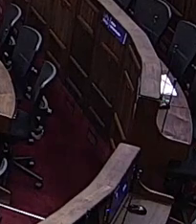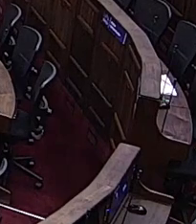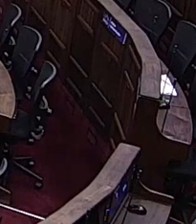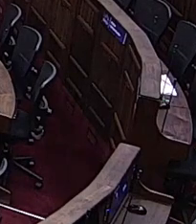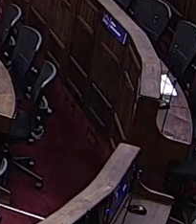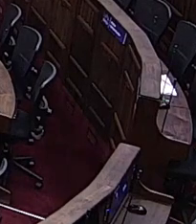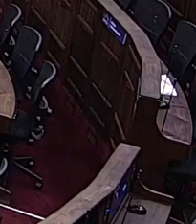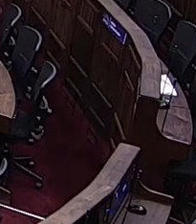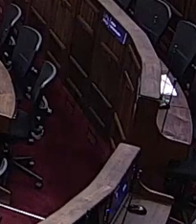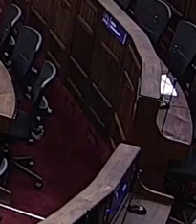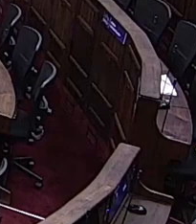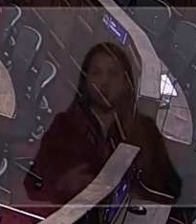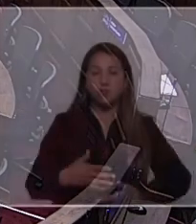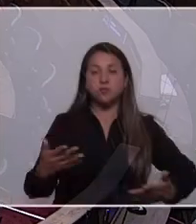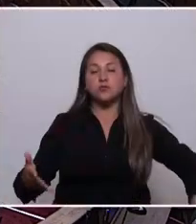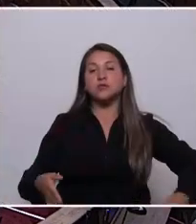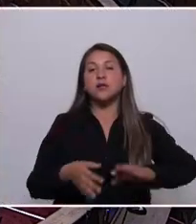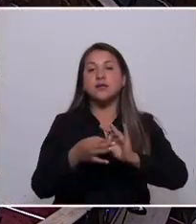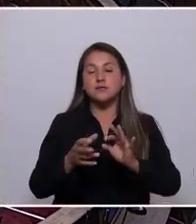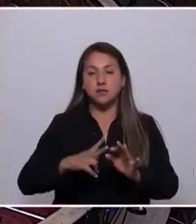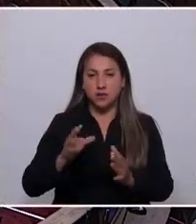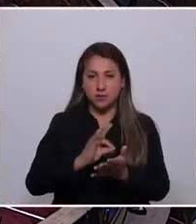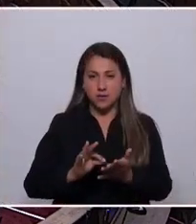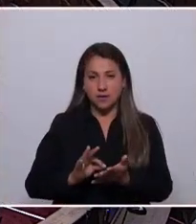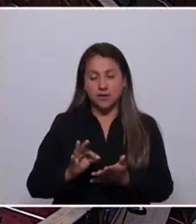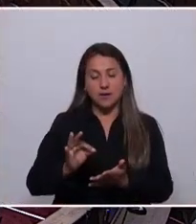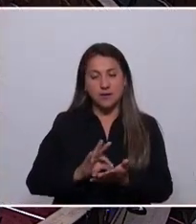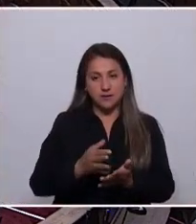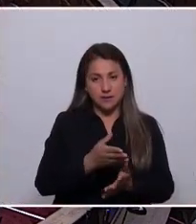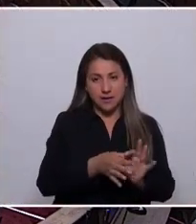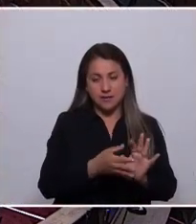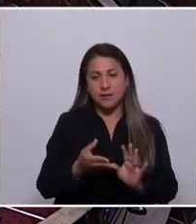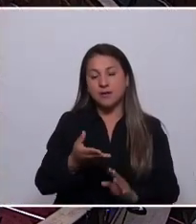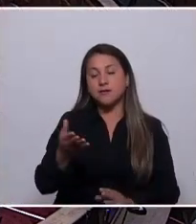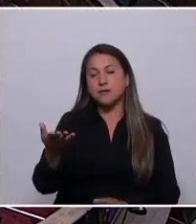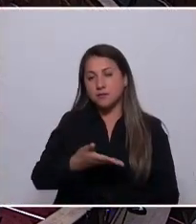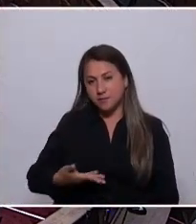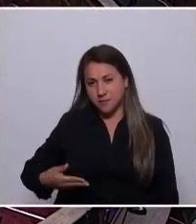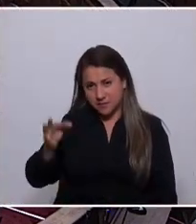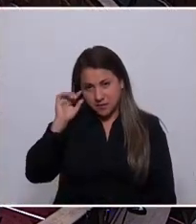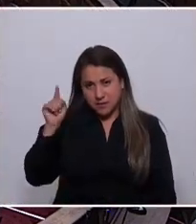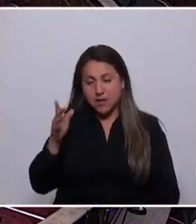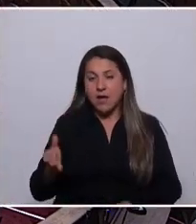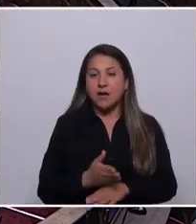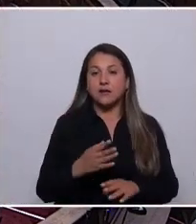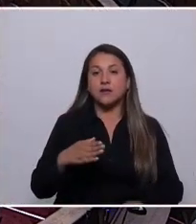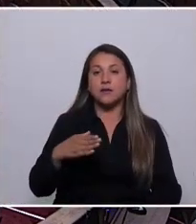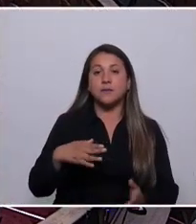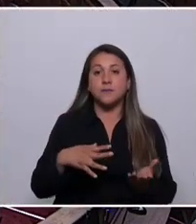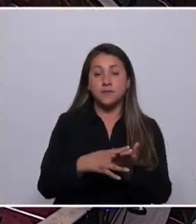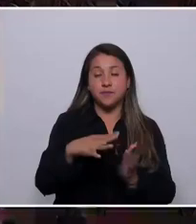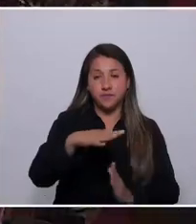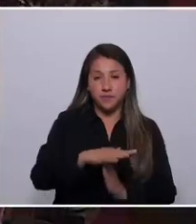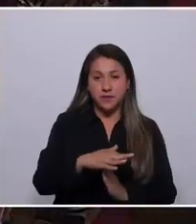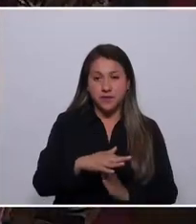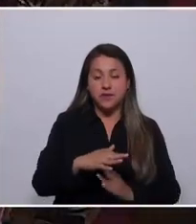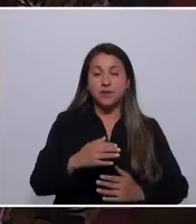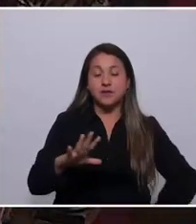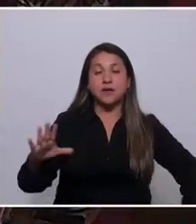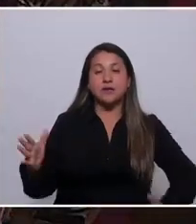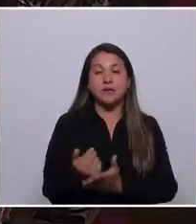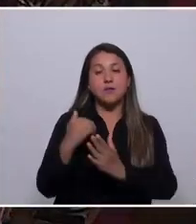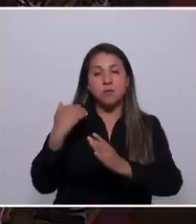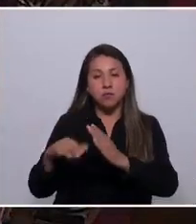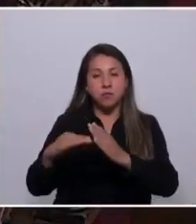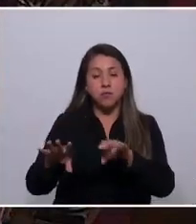Secretario. Muchas gracias, señora presidenta. Antes del receso habíamos alcanzado a despachar las indicaciones